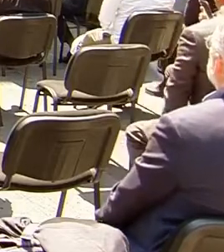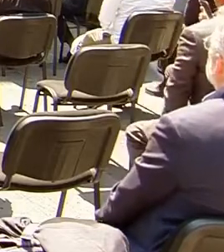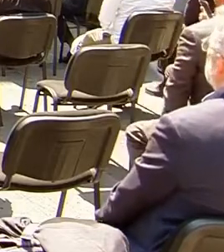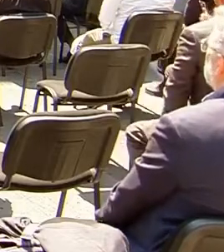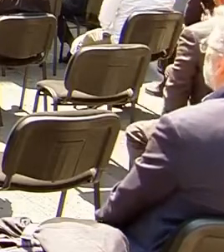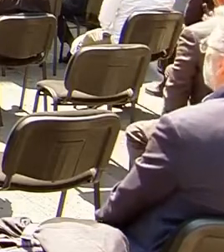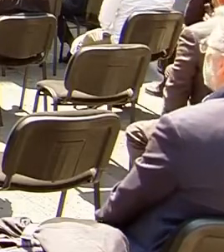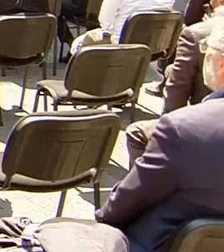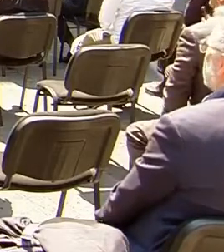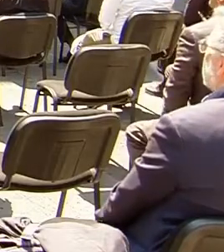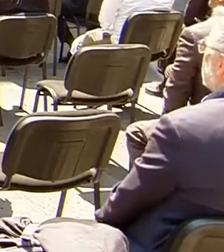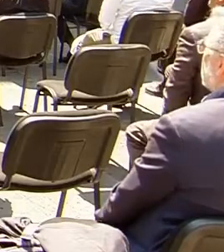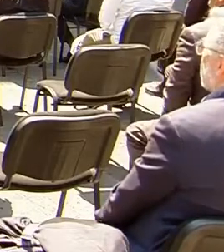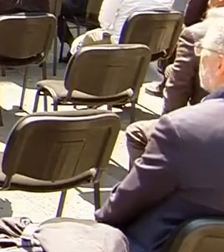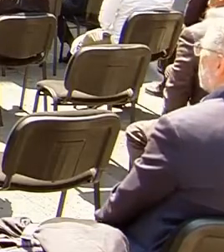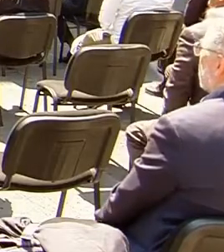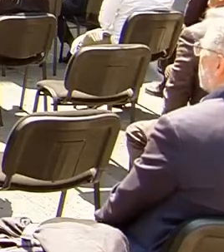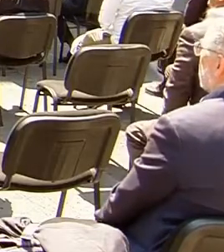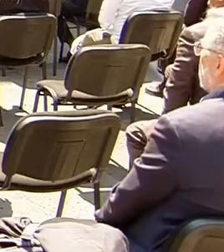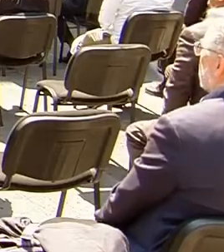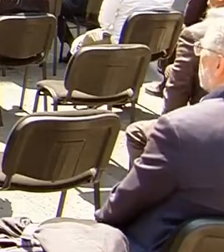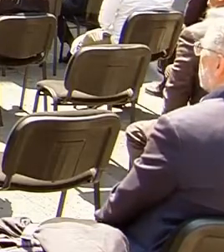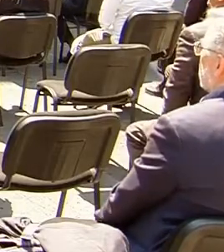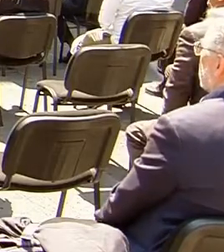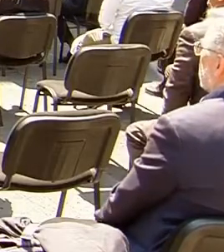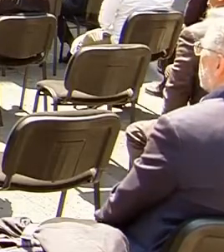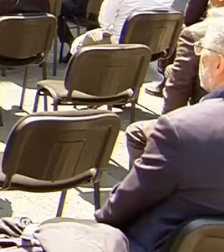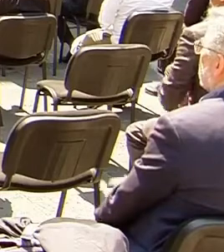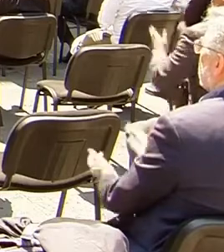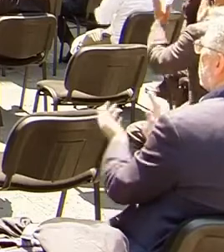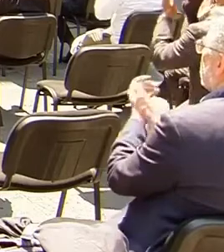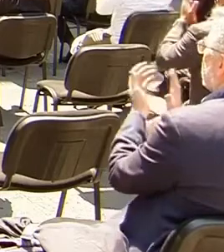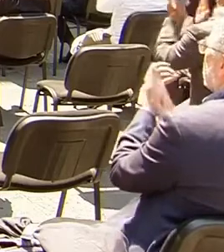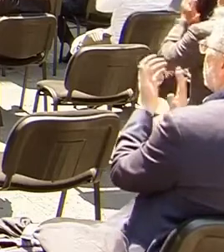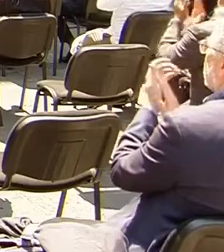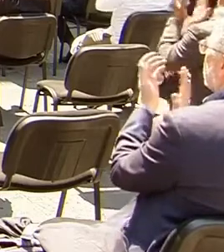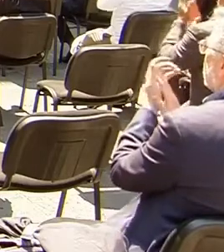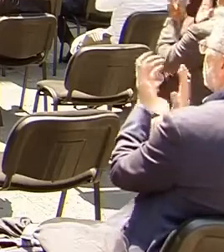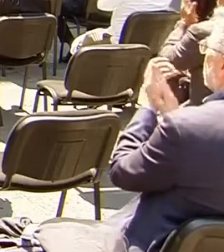Olga Sánchez Cordero, Presidenta del Honorable Senado de la República.